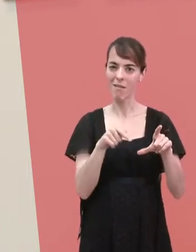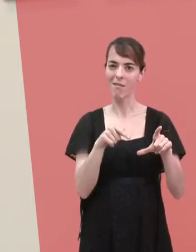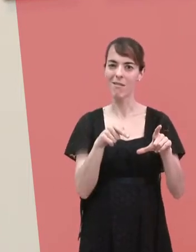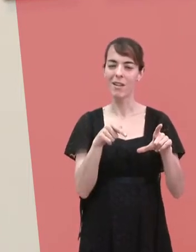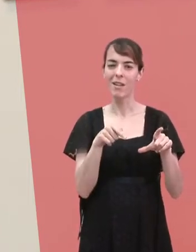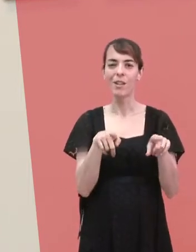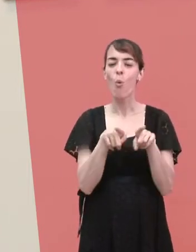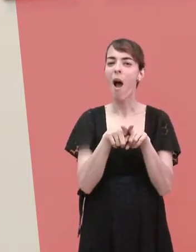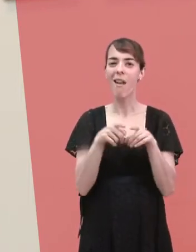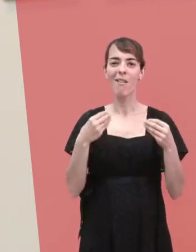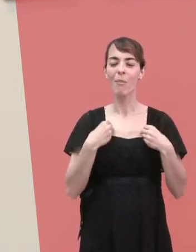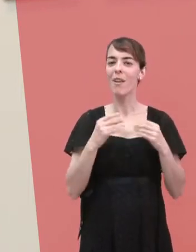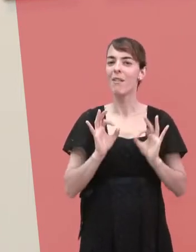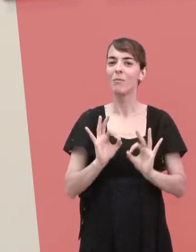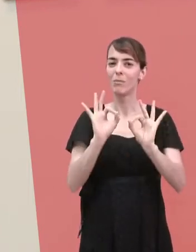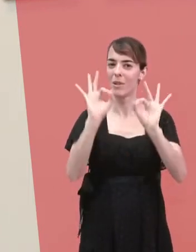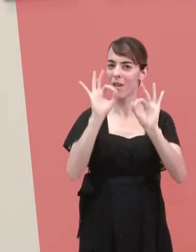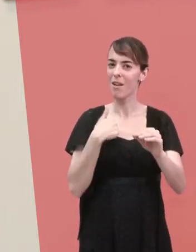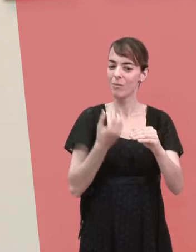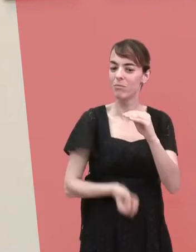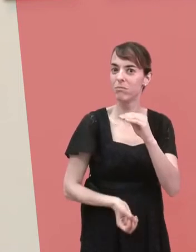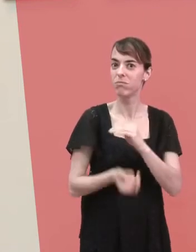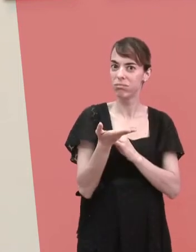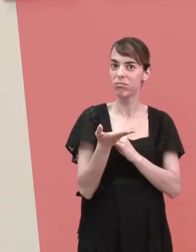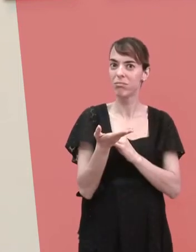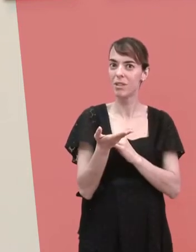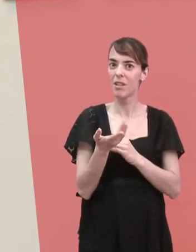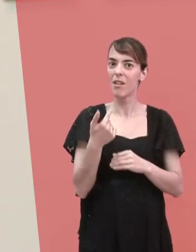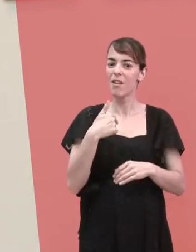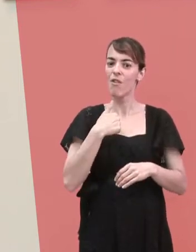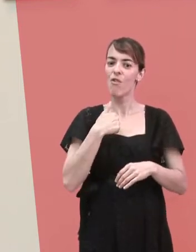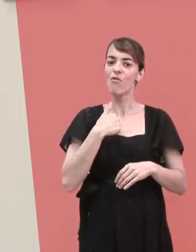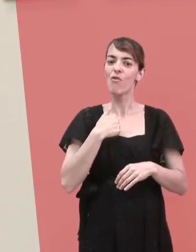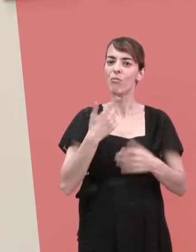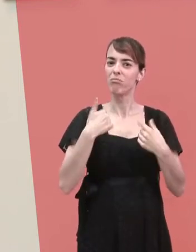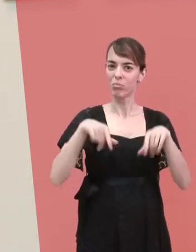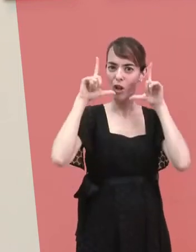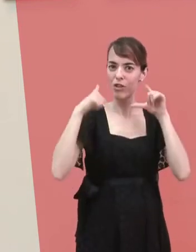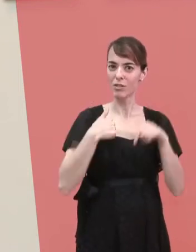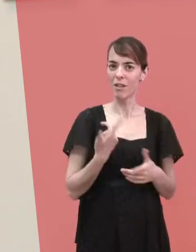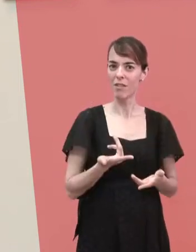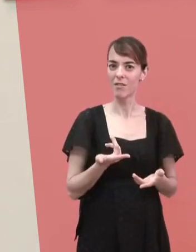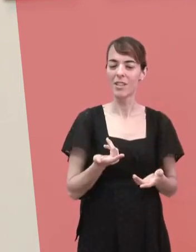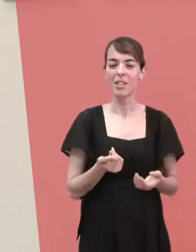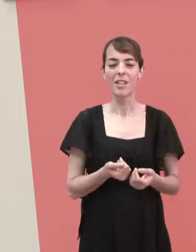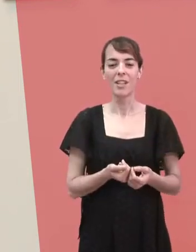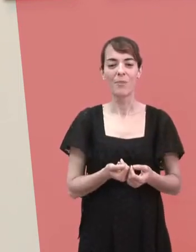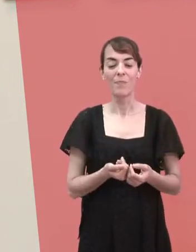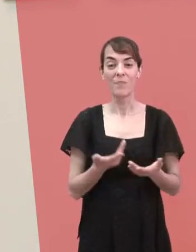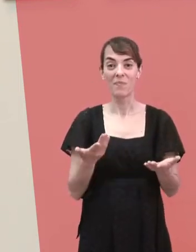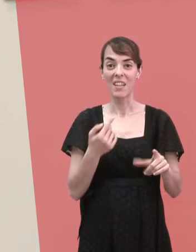si creara una vida especial en la que yo he sido el protagonista, ¿no? Y la